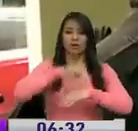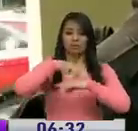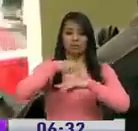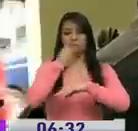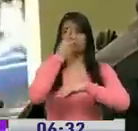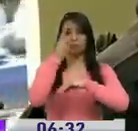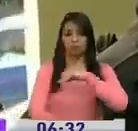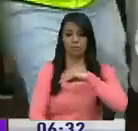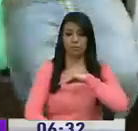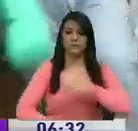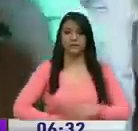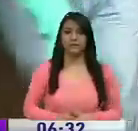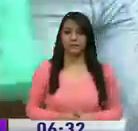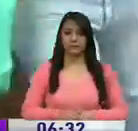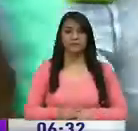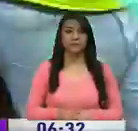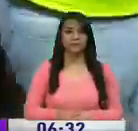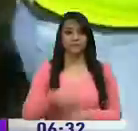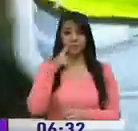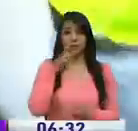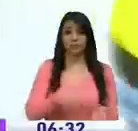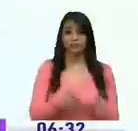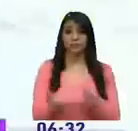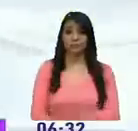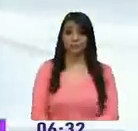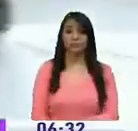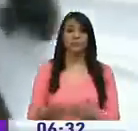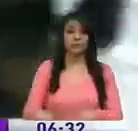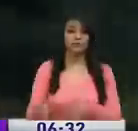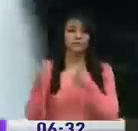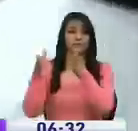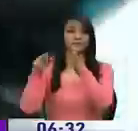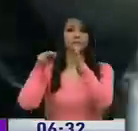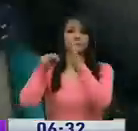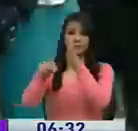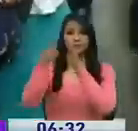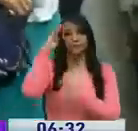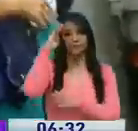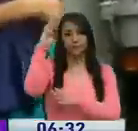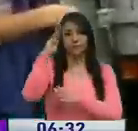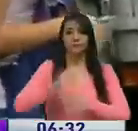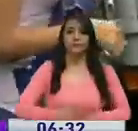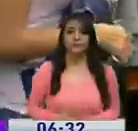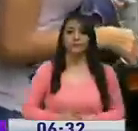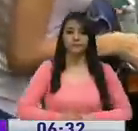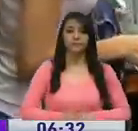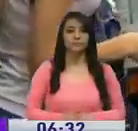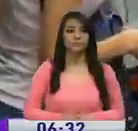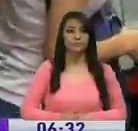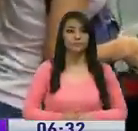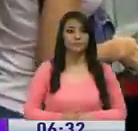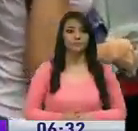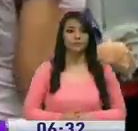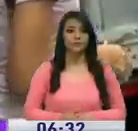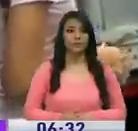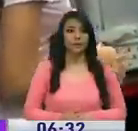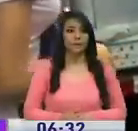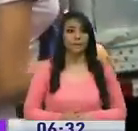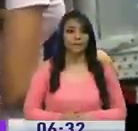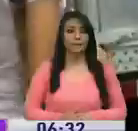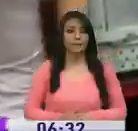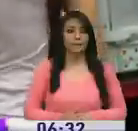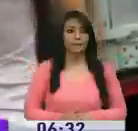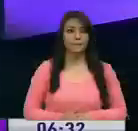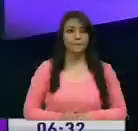viene abajo del señor el cuerpo del hombre fue llevado a morue de la policía informó Carlos Julio